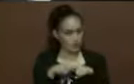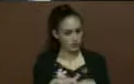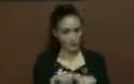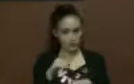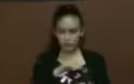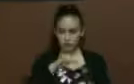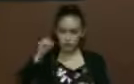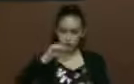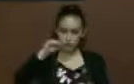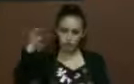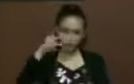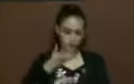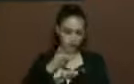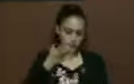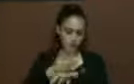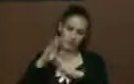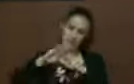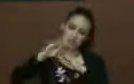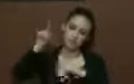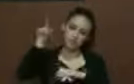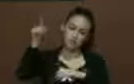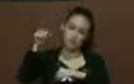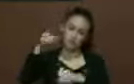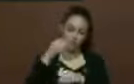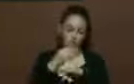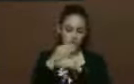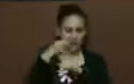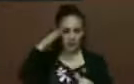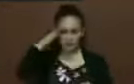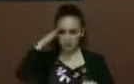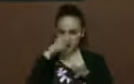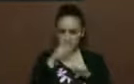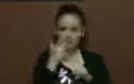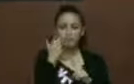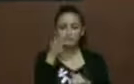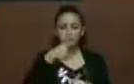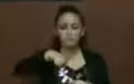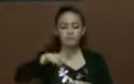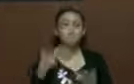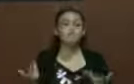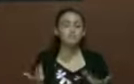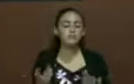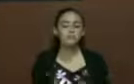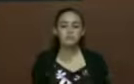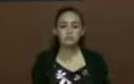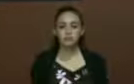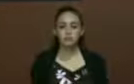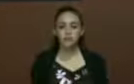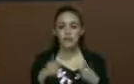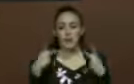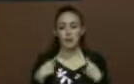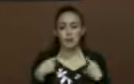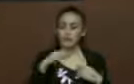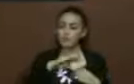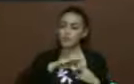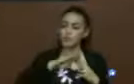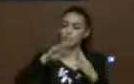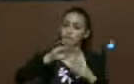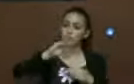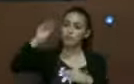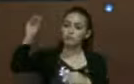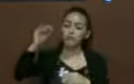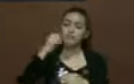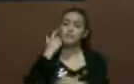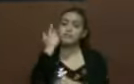moviendo. La meta, la aspiración nuestra es que los que se vayan lo hagan porque quieren explorar